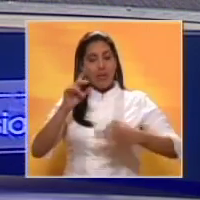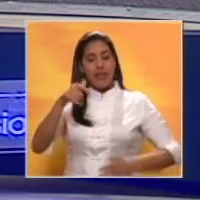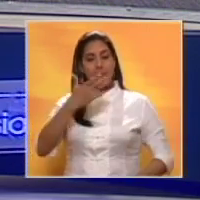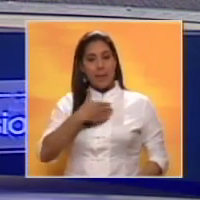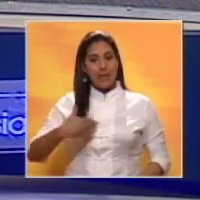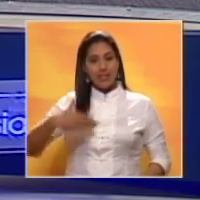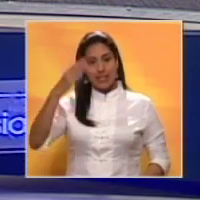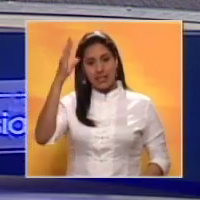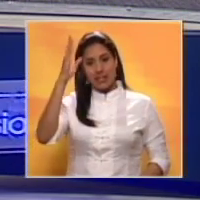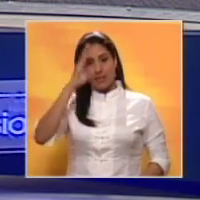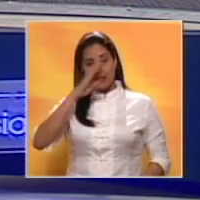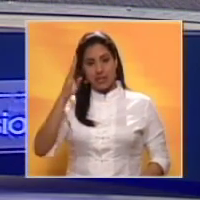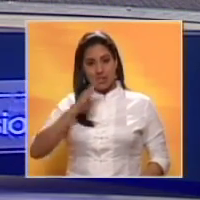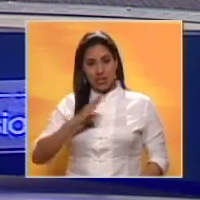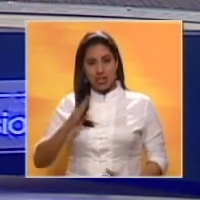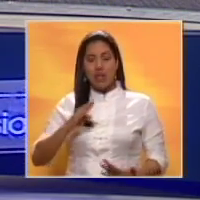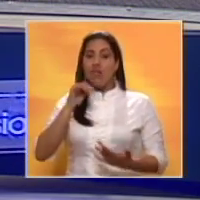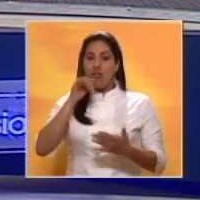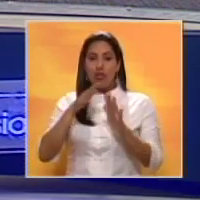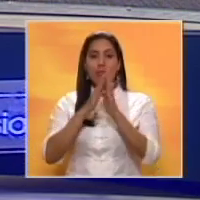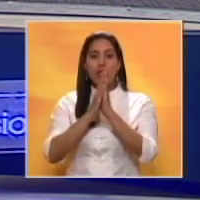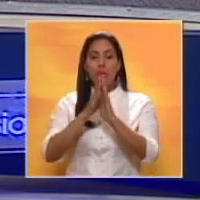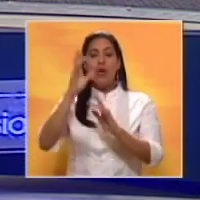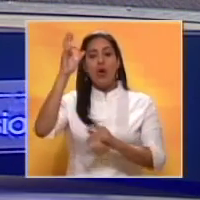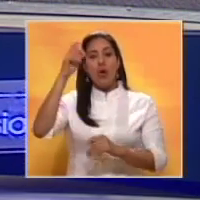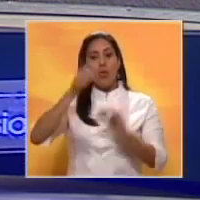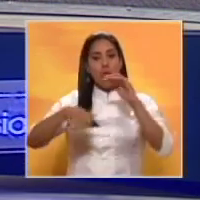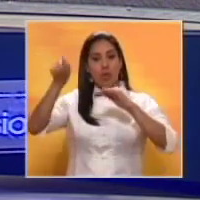presidente de Brasil, Michel Temer, pidieron a la